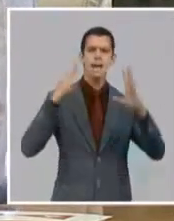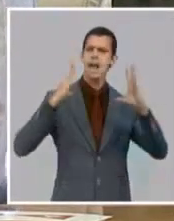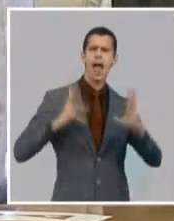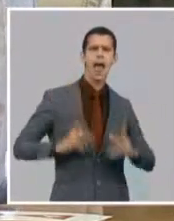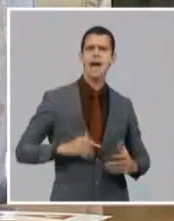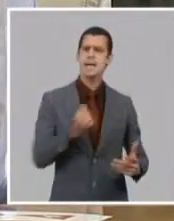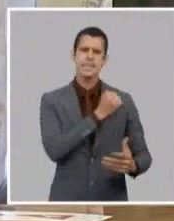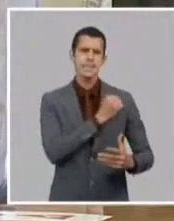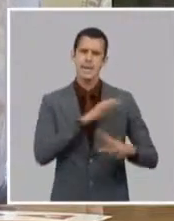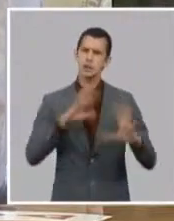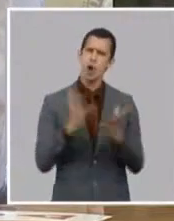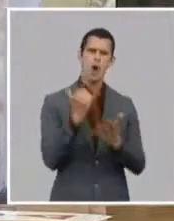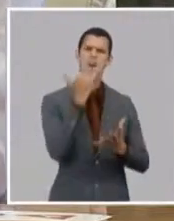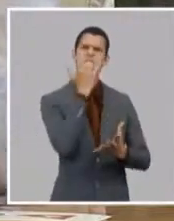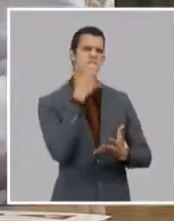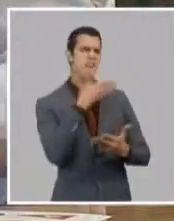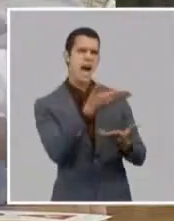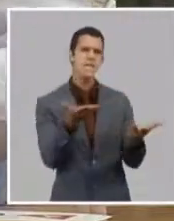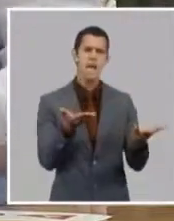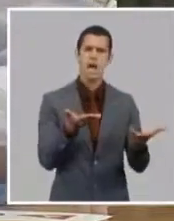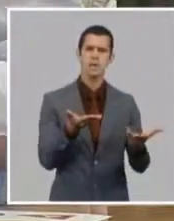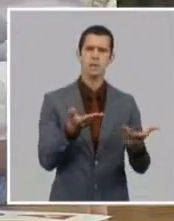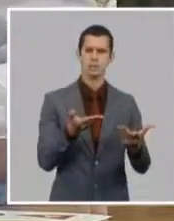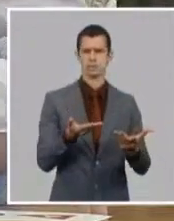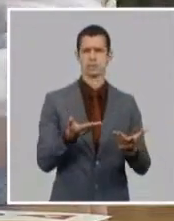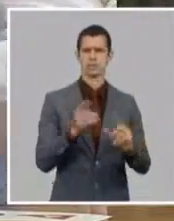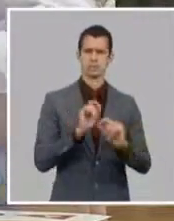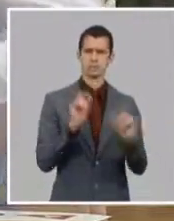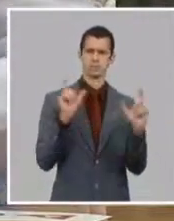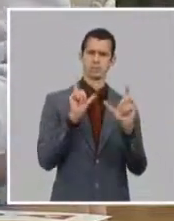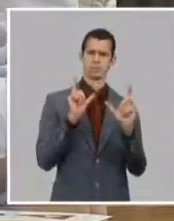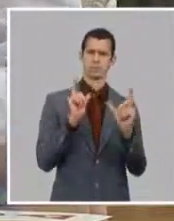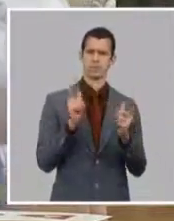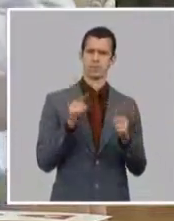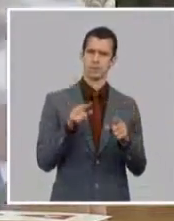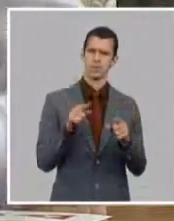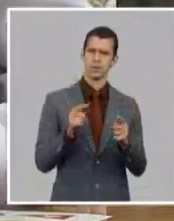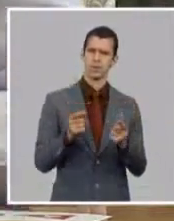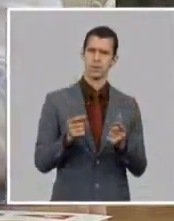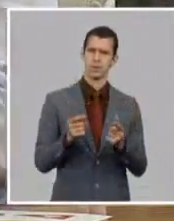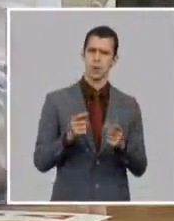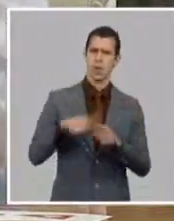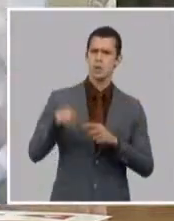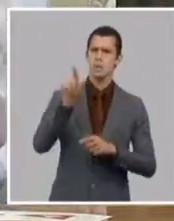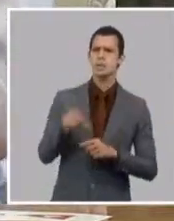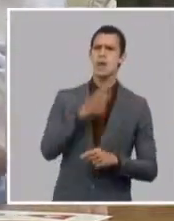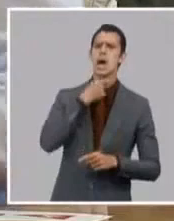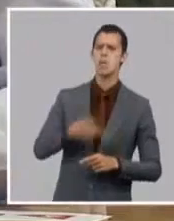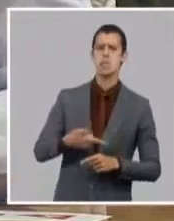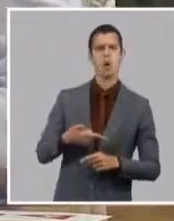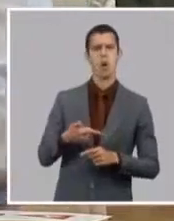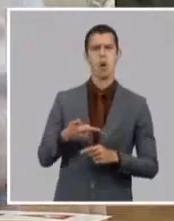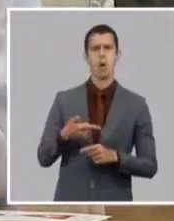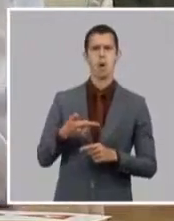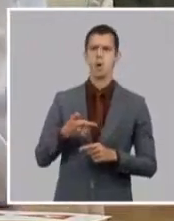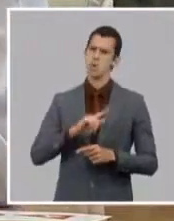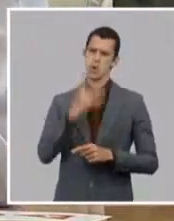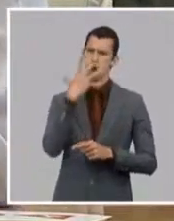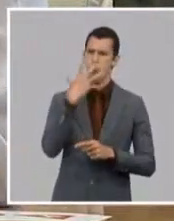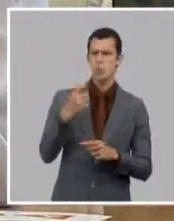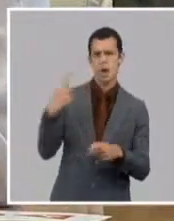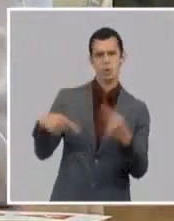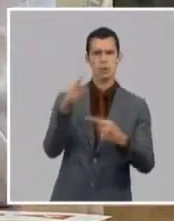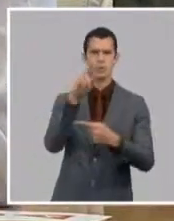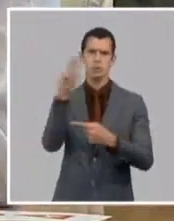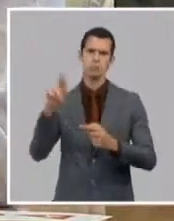posibilidades de mostrar su insatisfacción por otras vías, pero se confundieron y cuando vieron esto, dijeron, bueno, aquí mismo yo aprovecho. Legítimo también